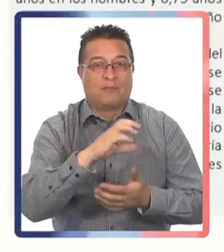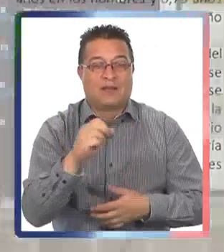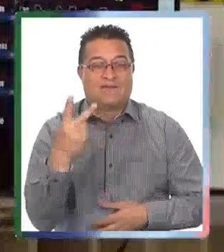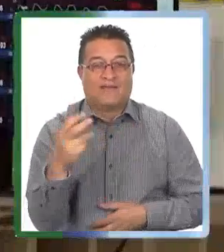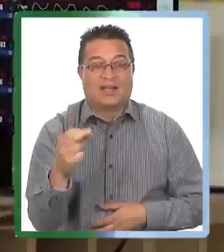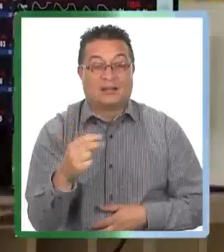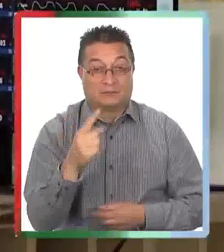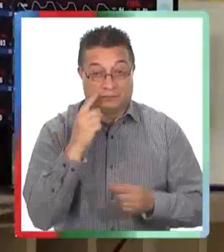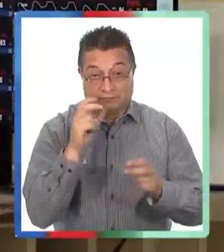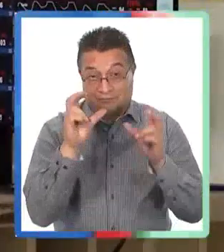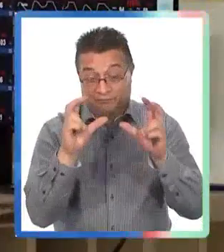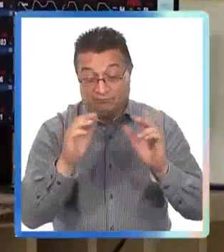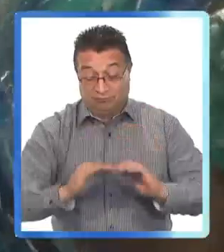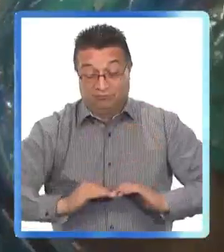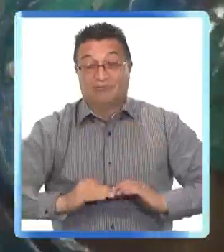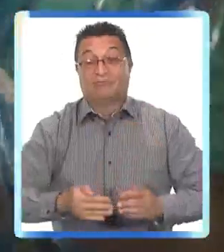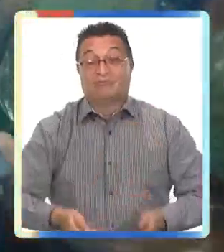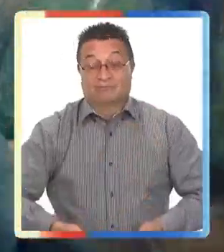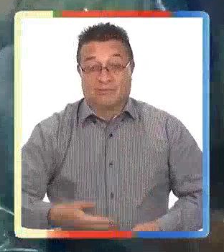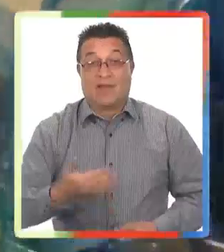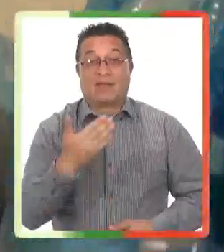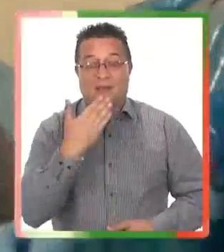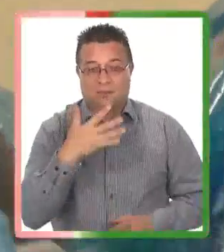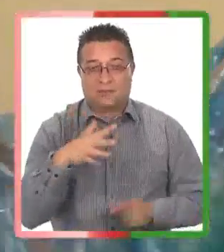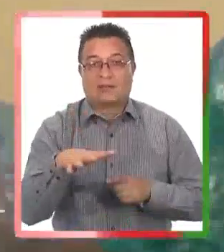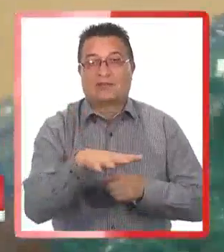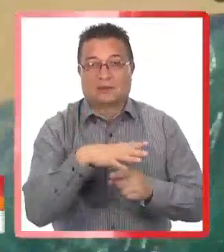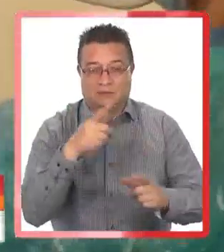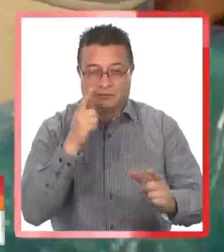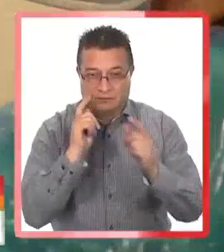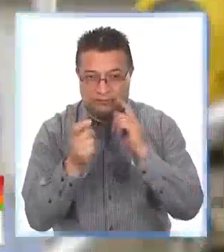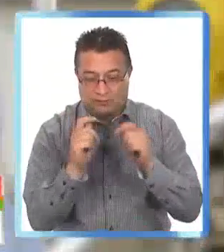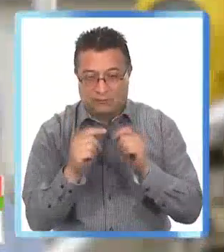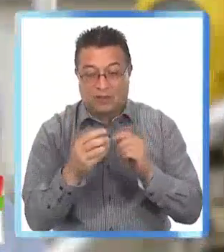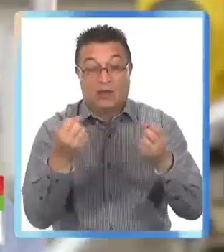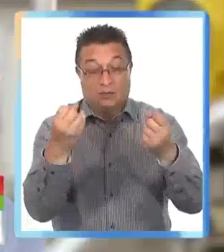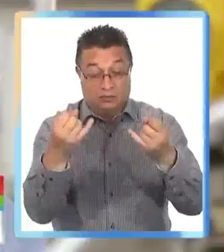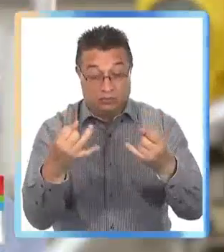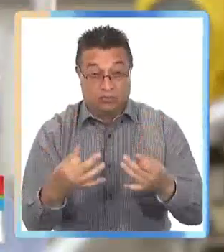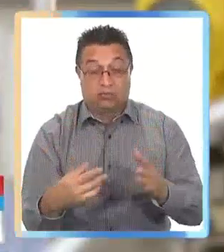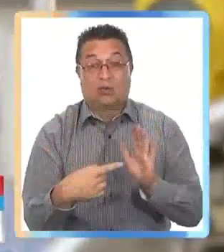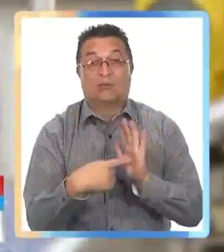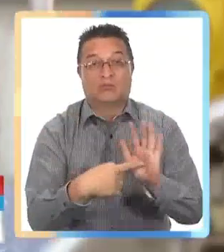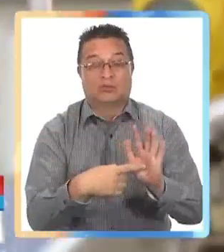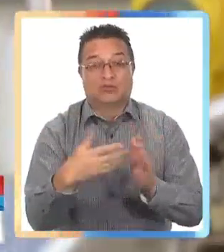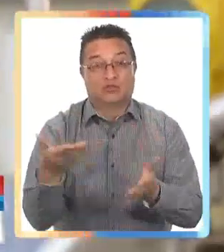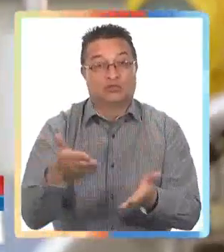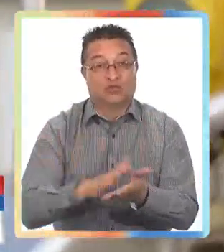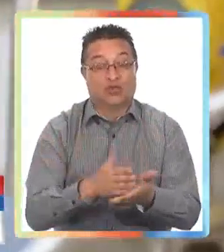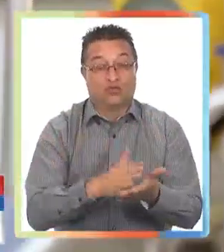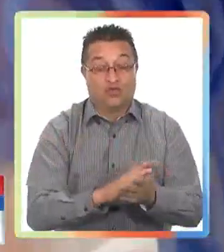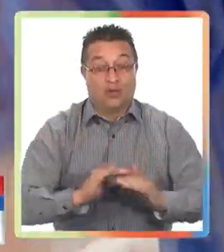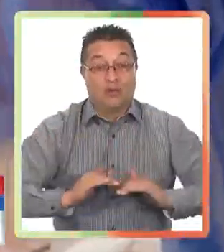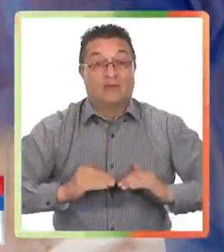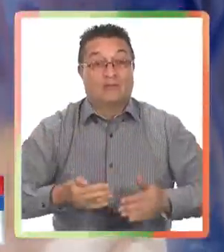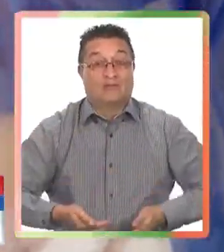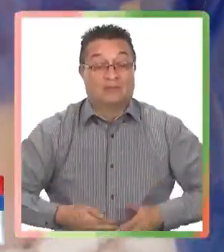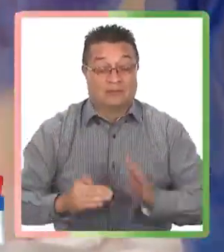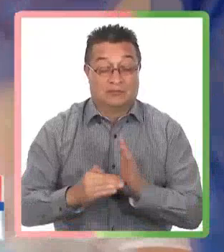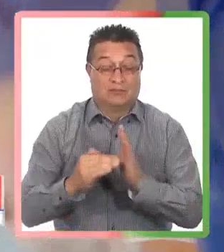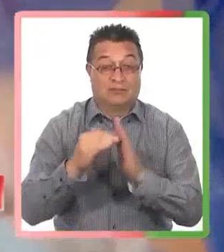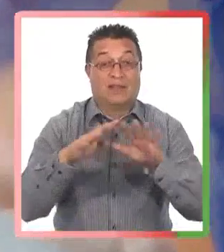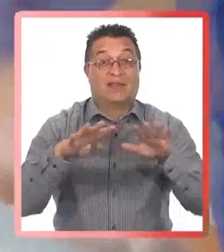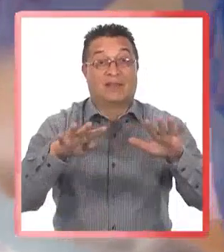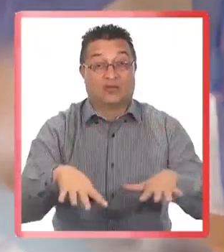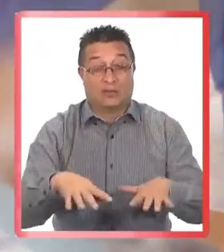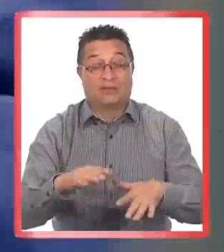2020. Y atención, el embarazo también es una condición de riesgo. Las cifras muestran que los fallecimientos de embarazadas aumentaron